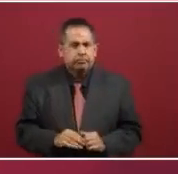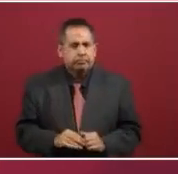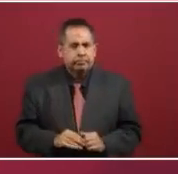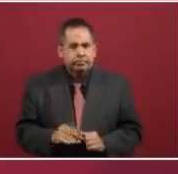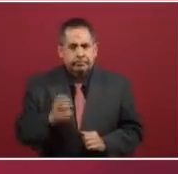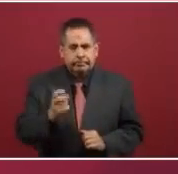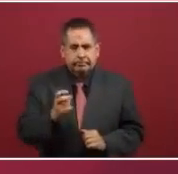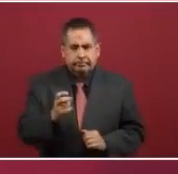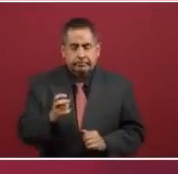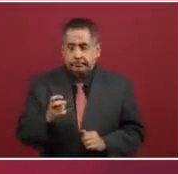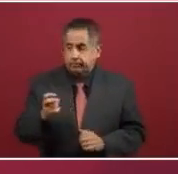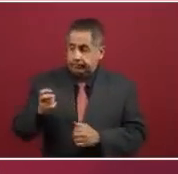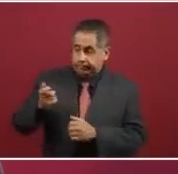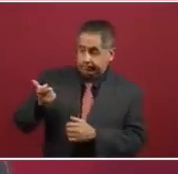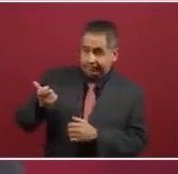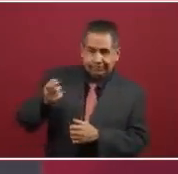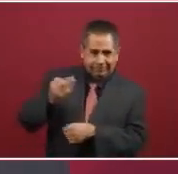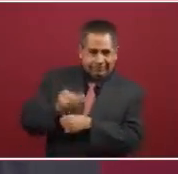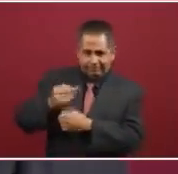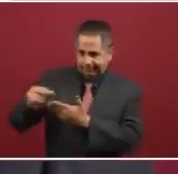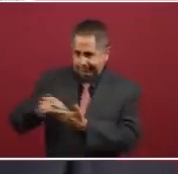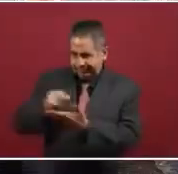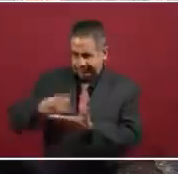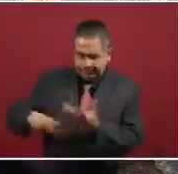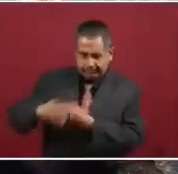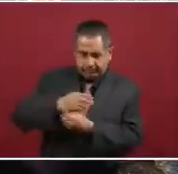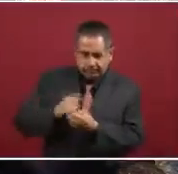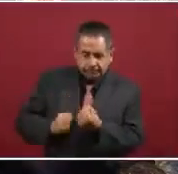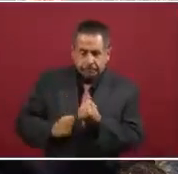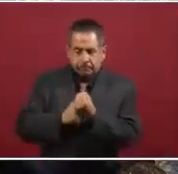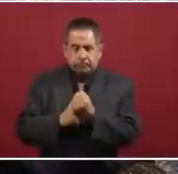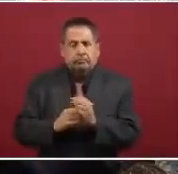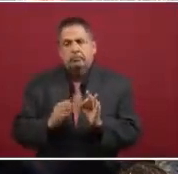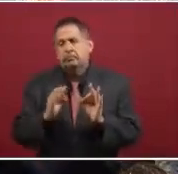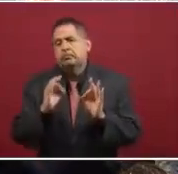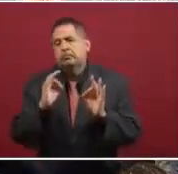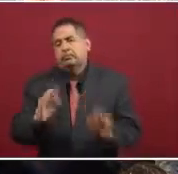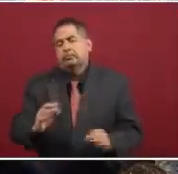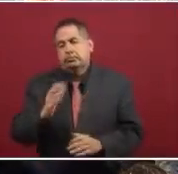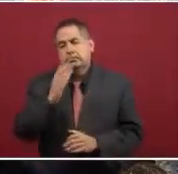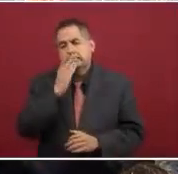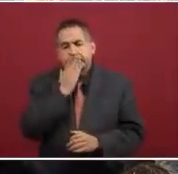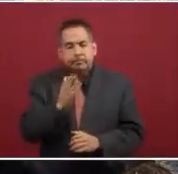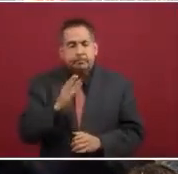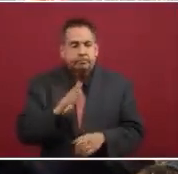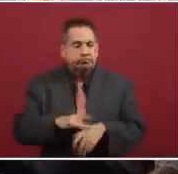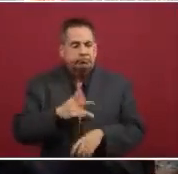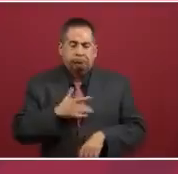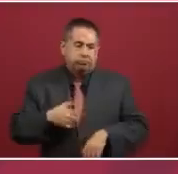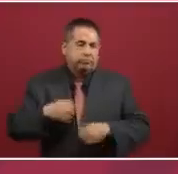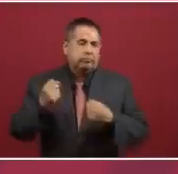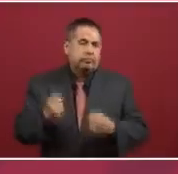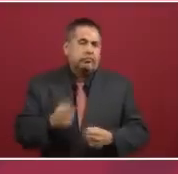Este fondo nos da sobre todo más estabilidad